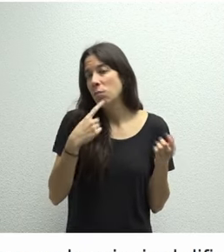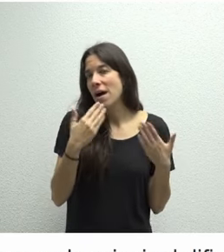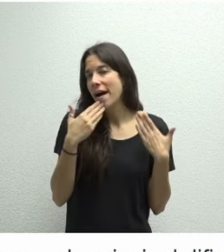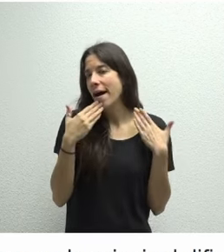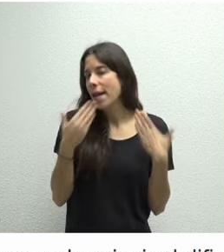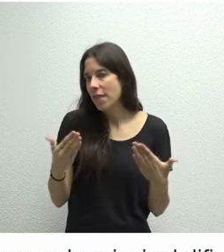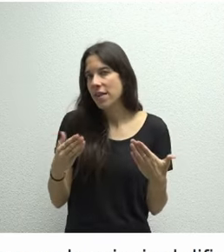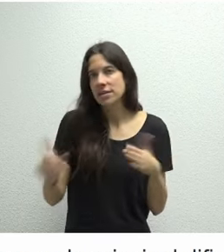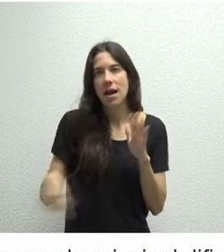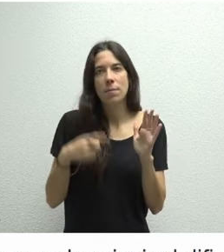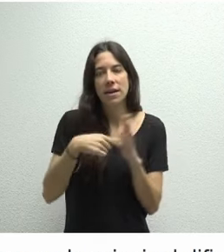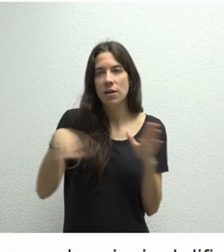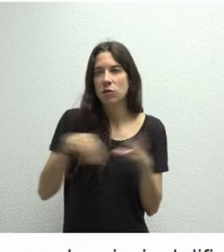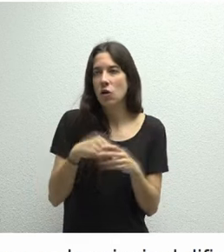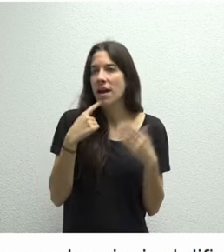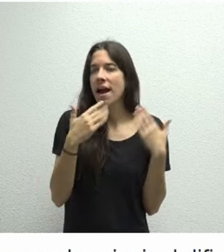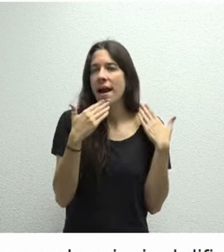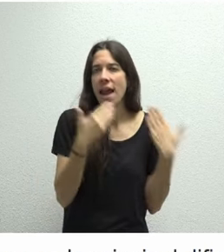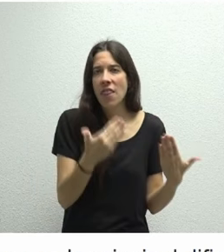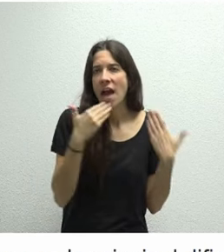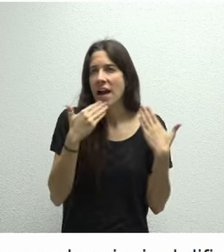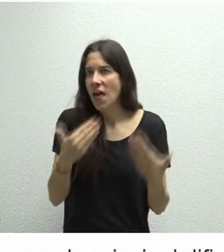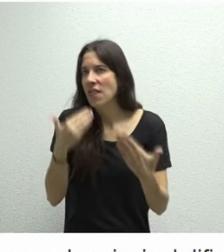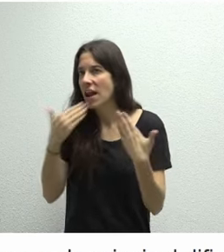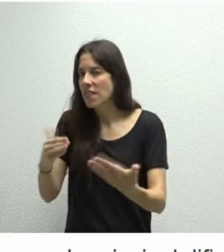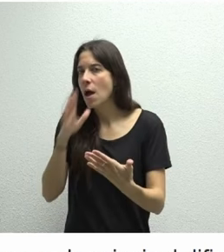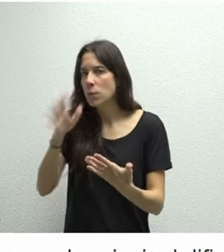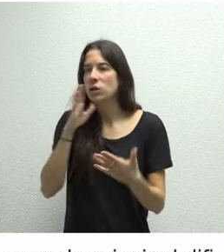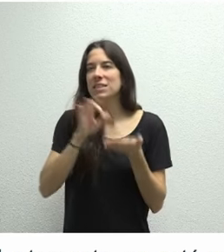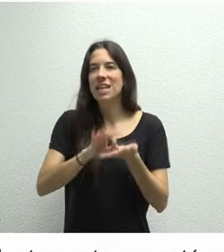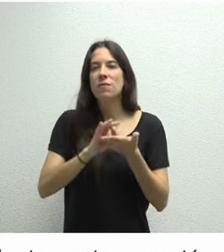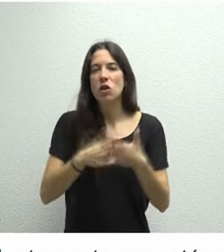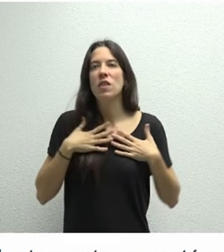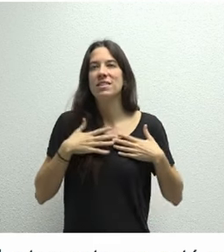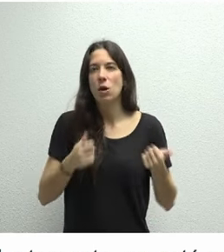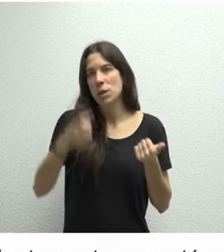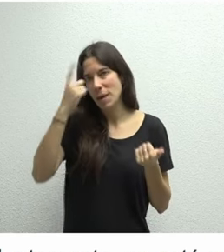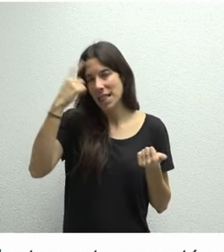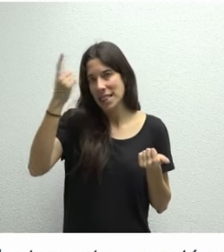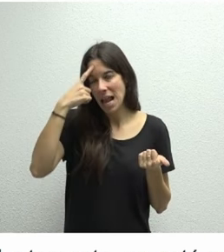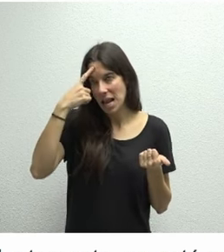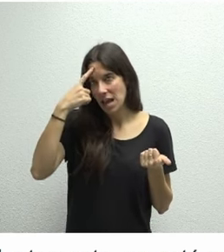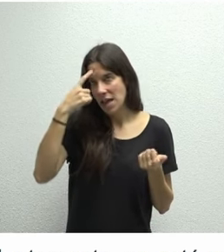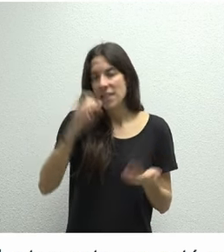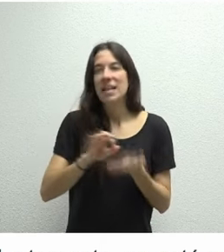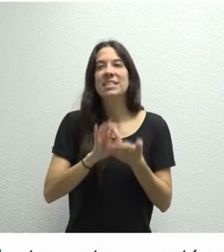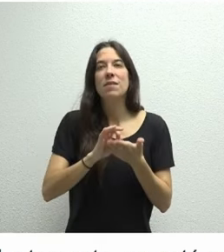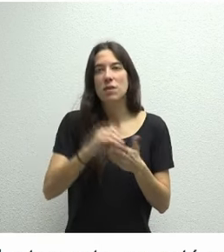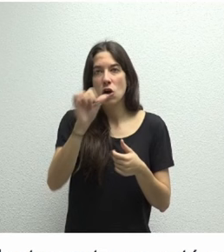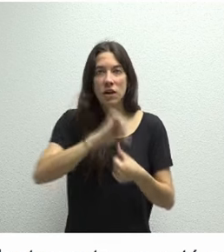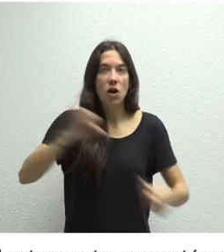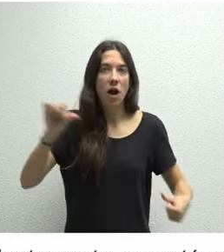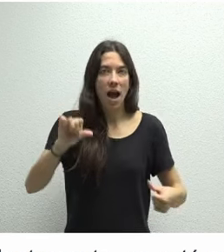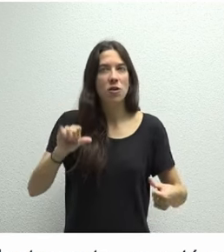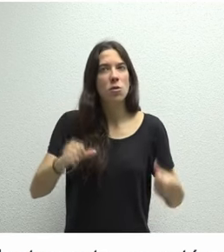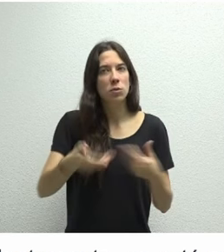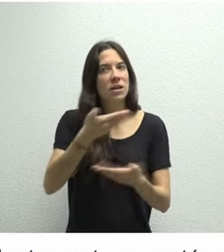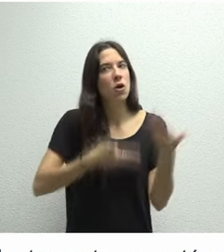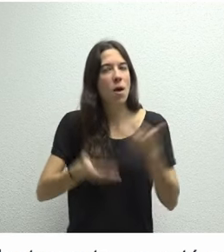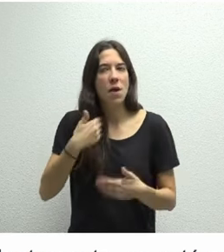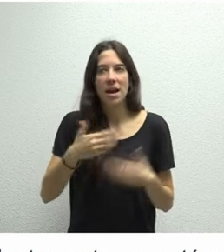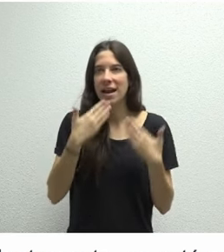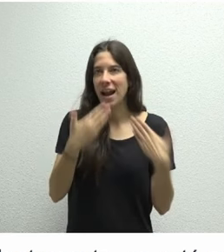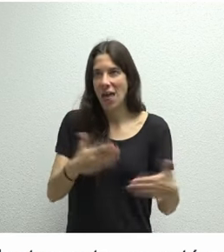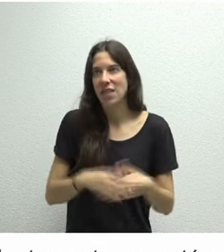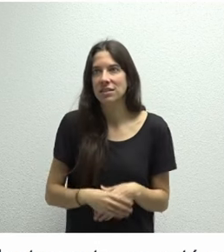plena inclusión por colaborar con el servicio de salud eh mental del servicio riojano de salud y no me quiero extender